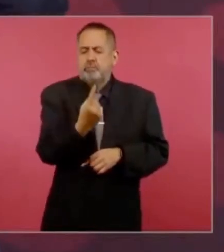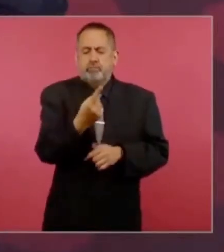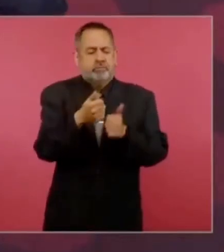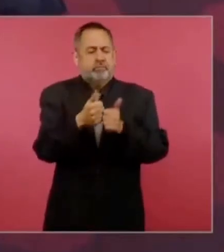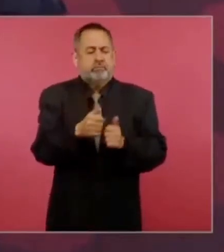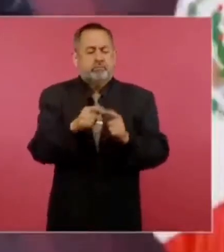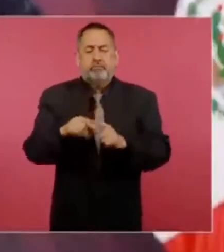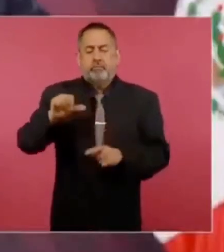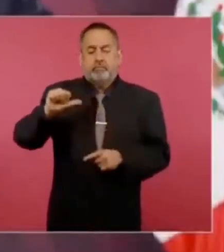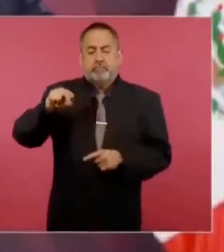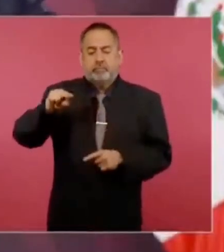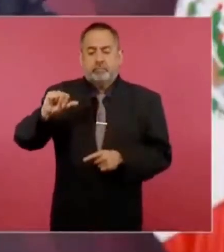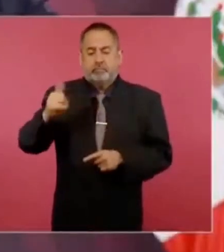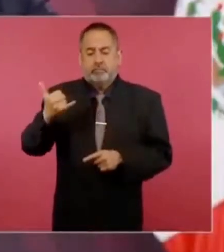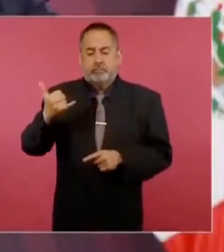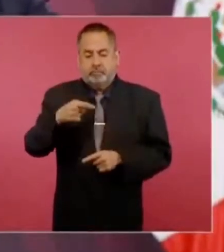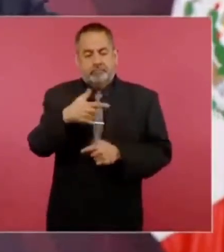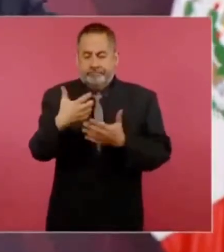Anaya.